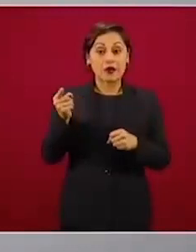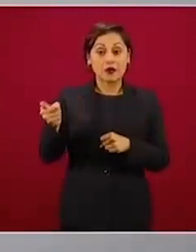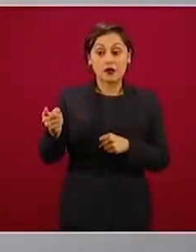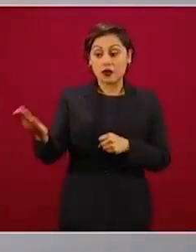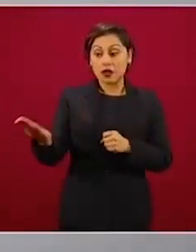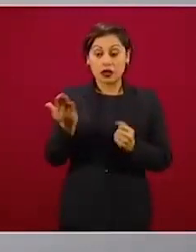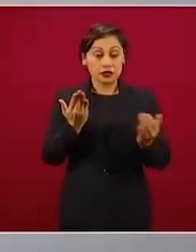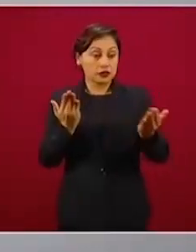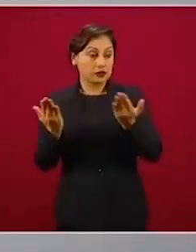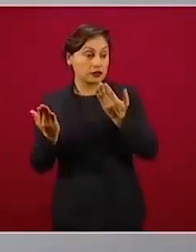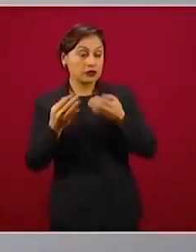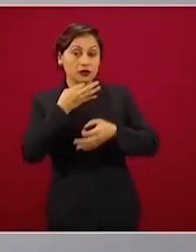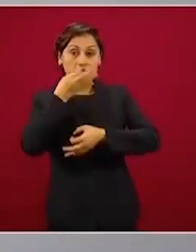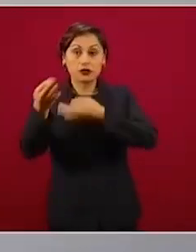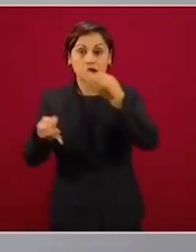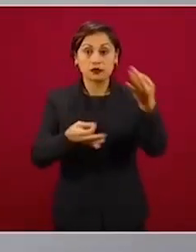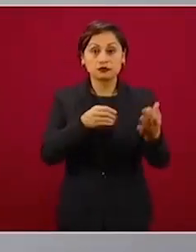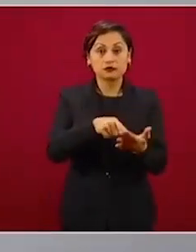del examen,